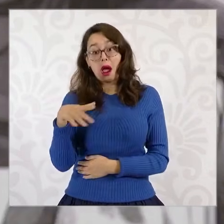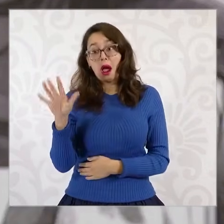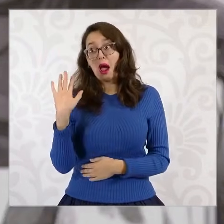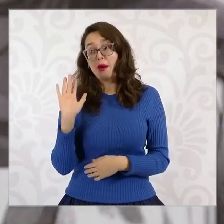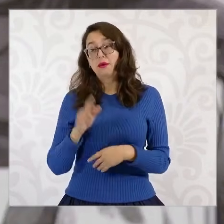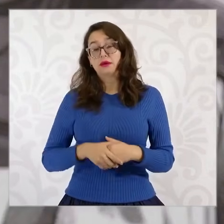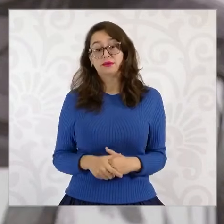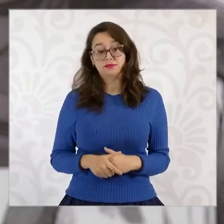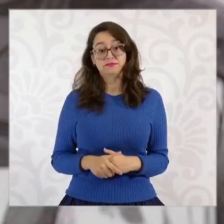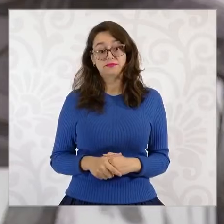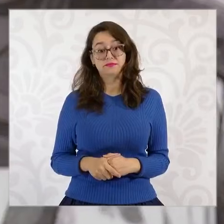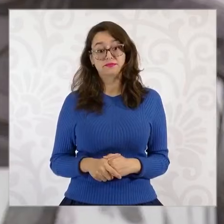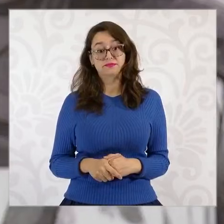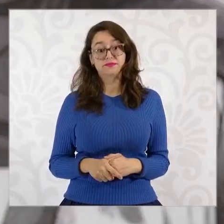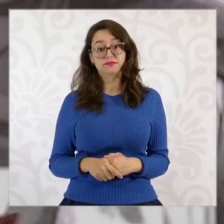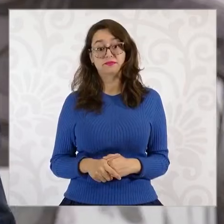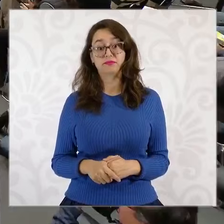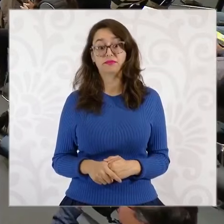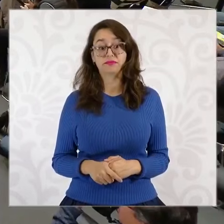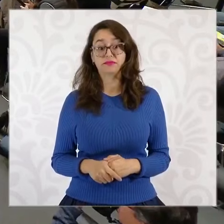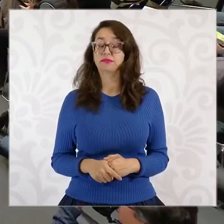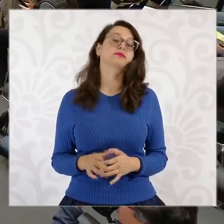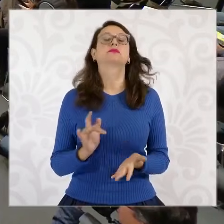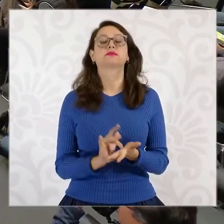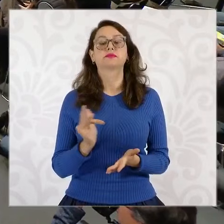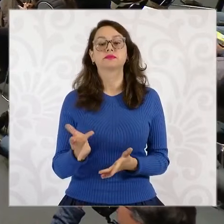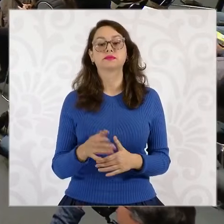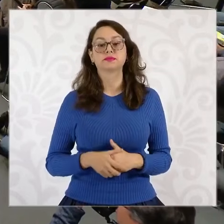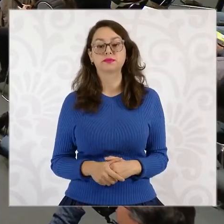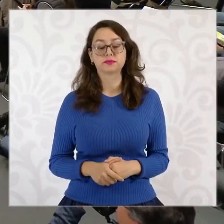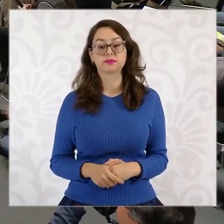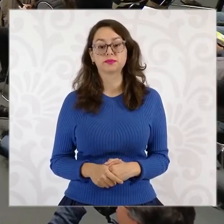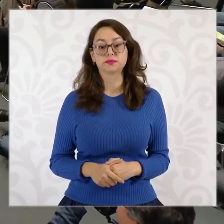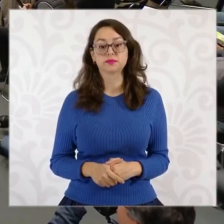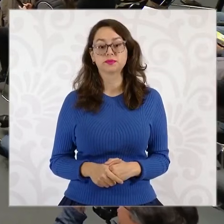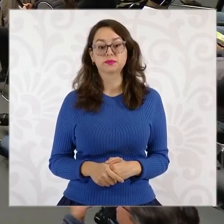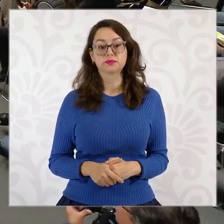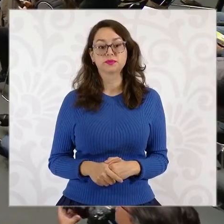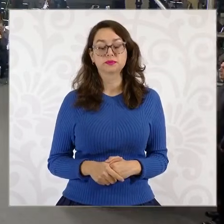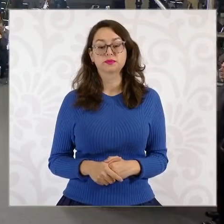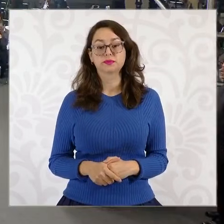quejas por parte de personas consumidoras. Gracias. Gracias, presidente.